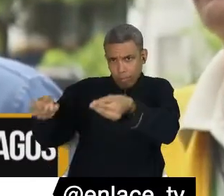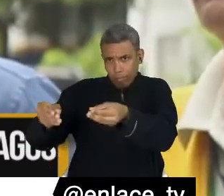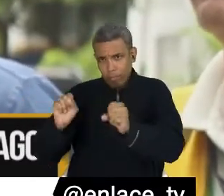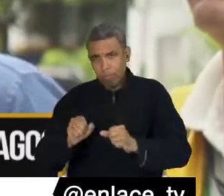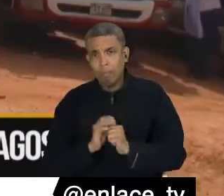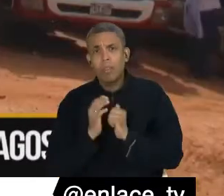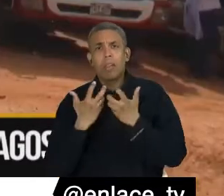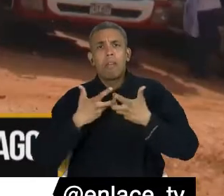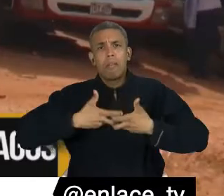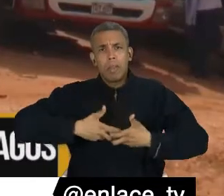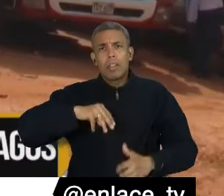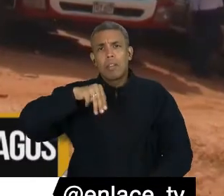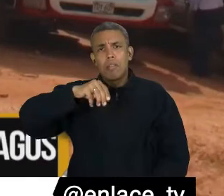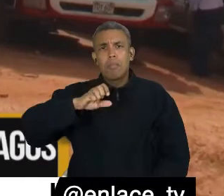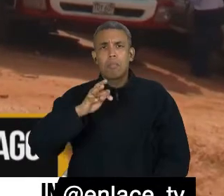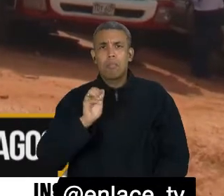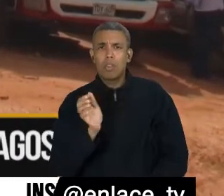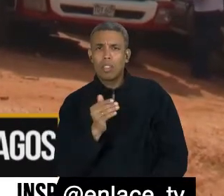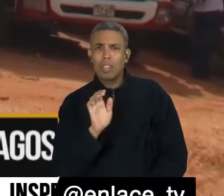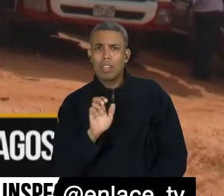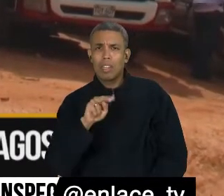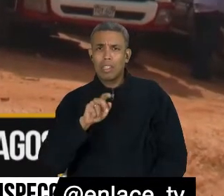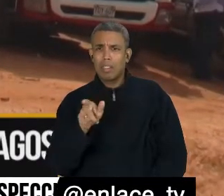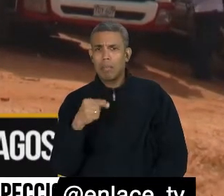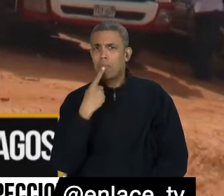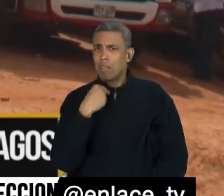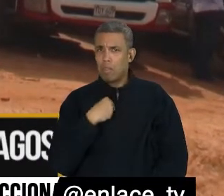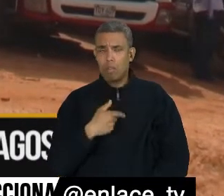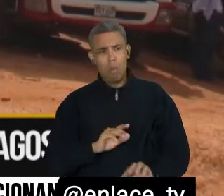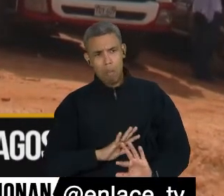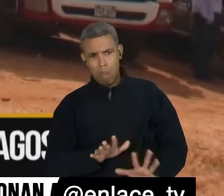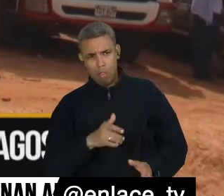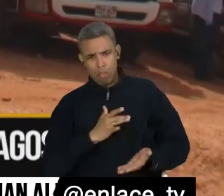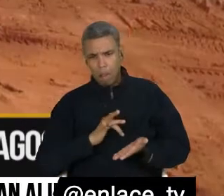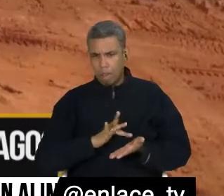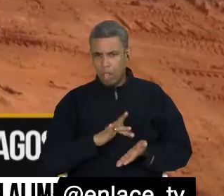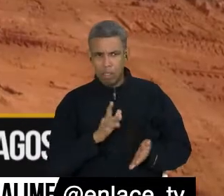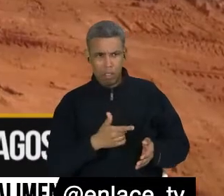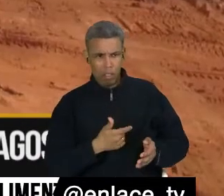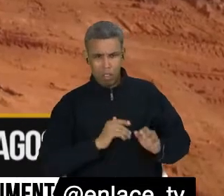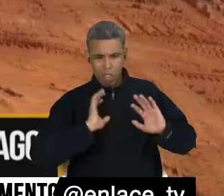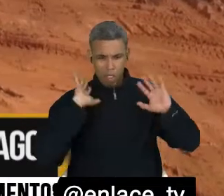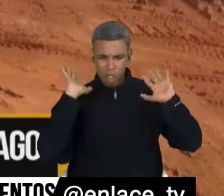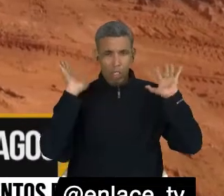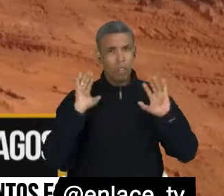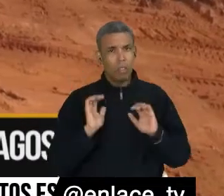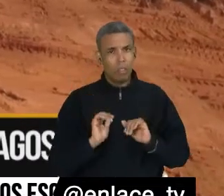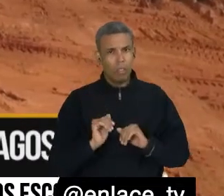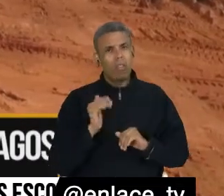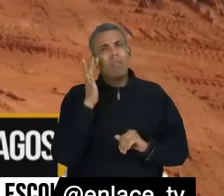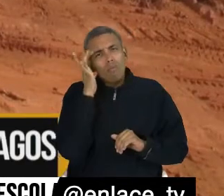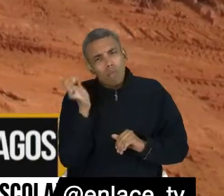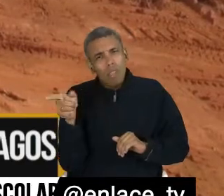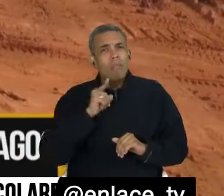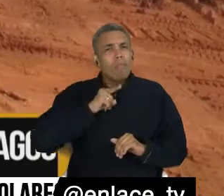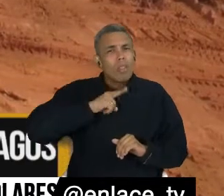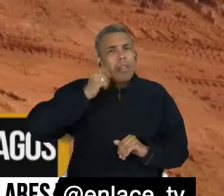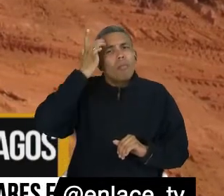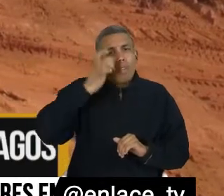está diciendo que ellos en realidad no le deben plata a nadie, que yo no sé qué. Entonces, por eso hacemos este llamado a todos